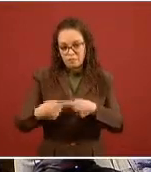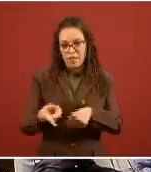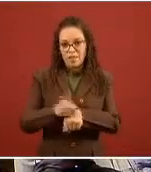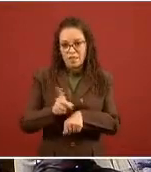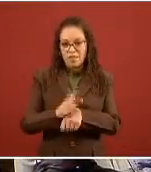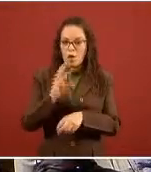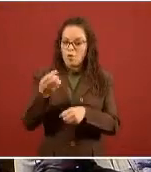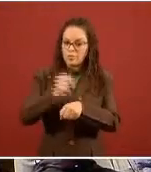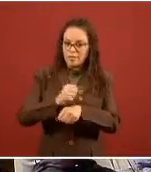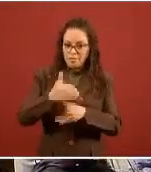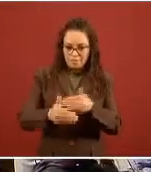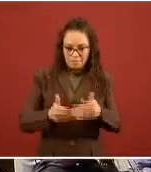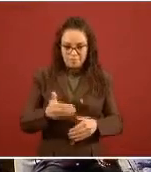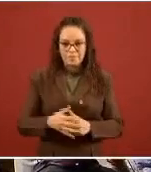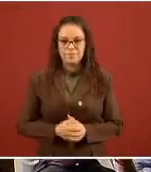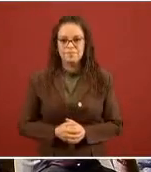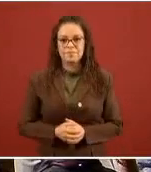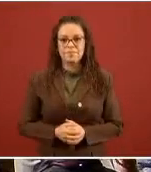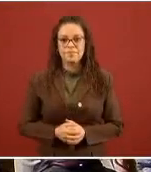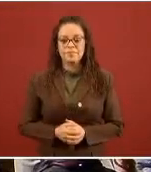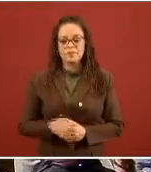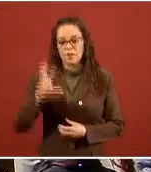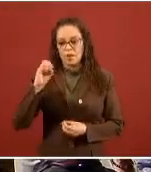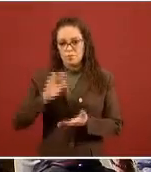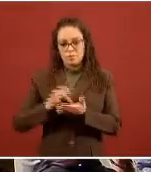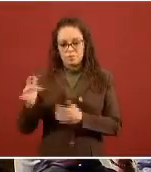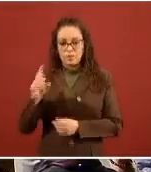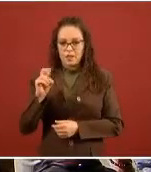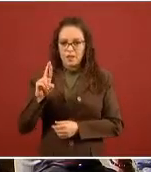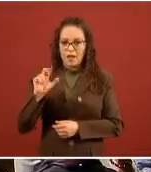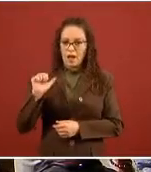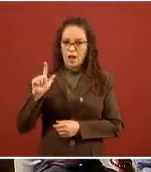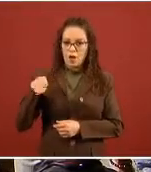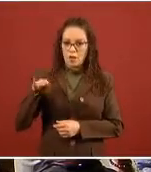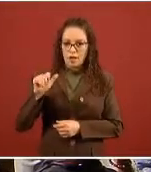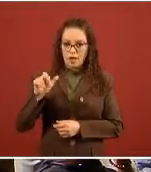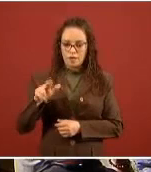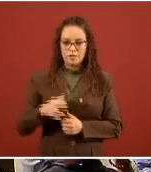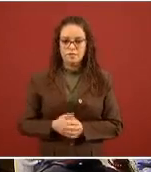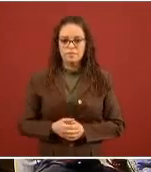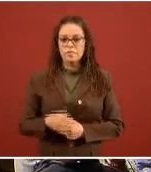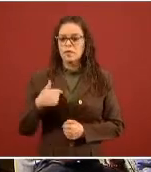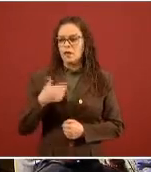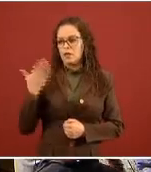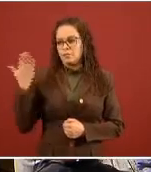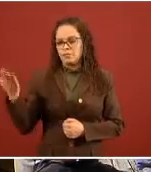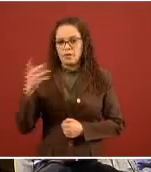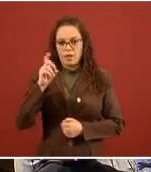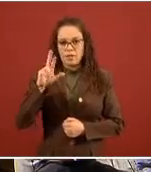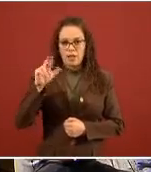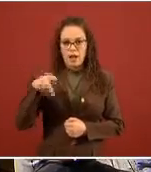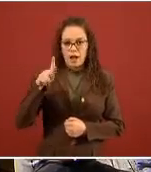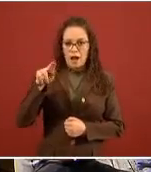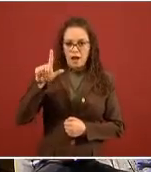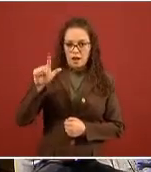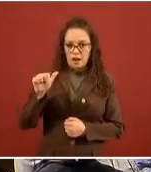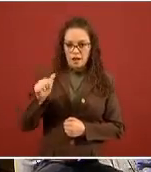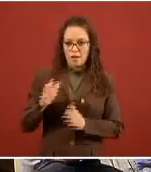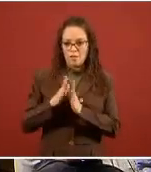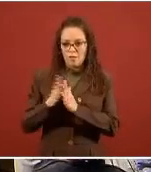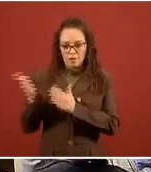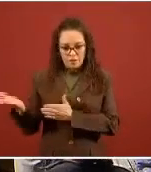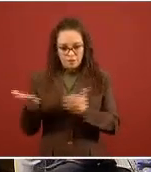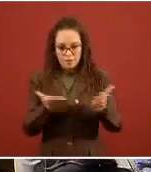la actualización para hoy. Gracias, doctor Alomía. Le pido a la doctora Carla Berdichevsky si nos conduce,